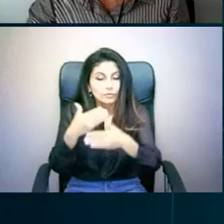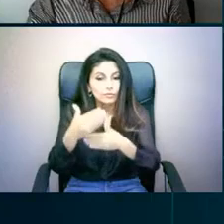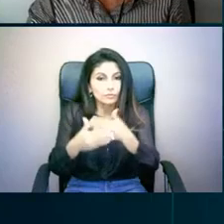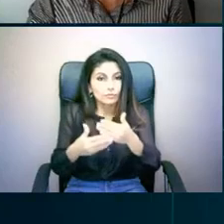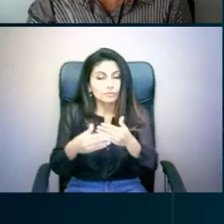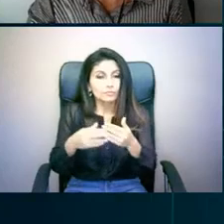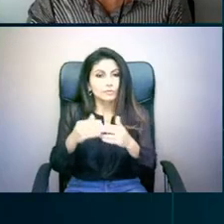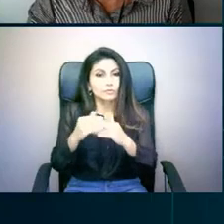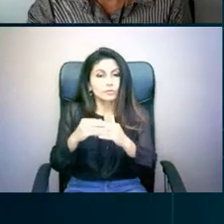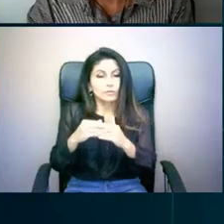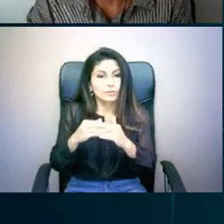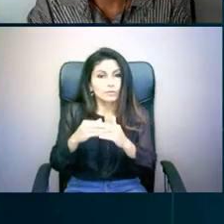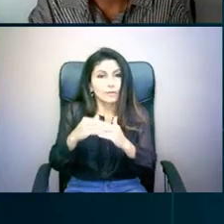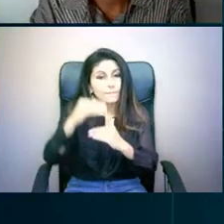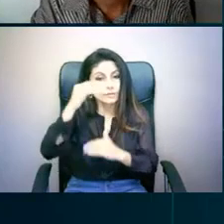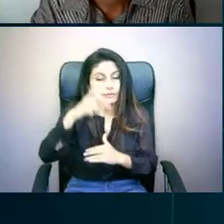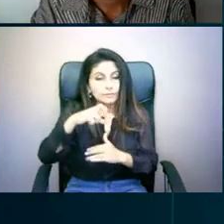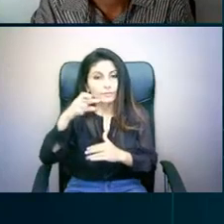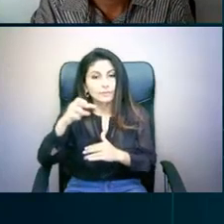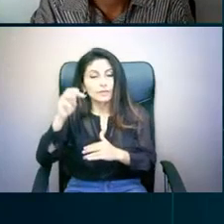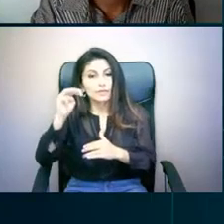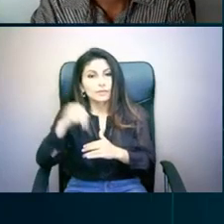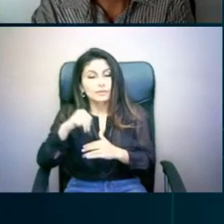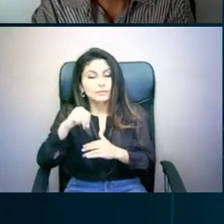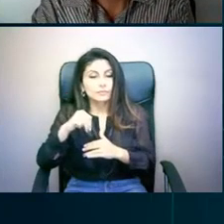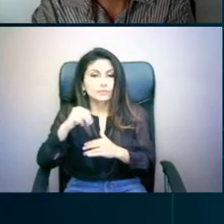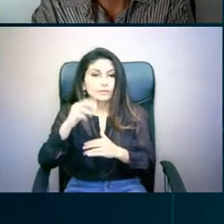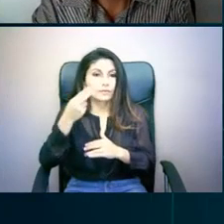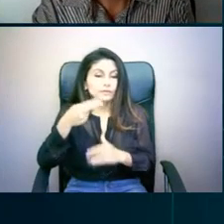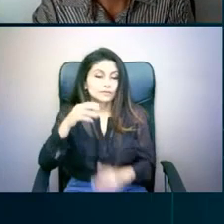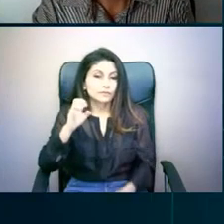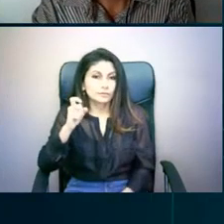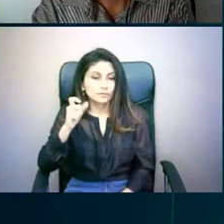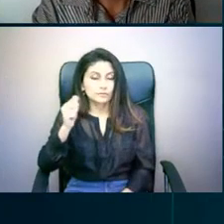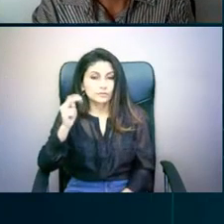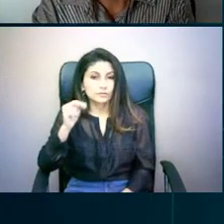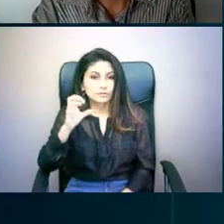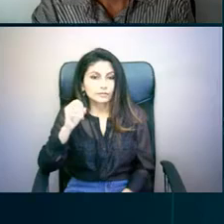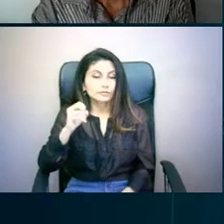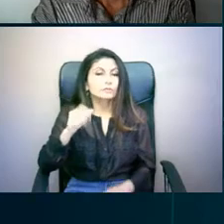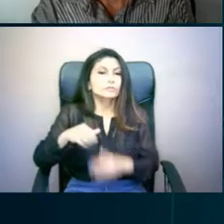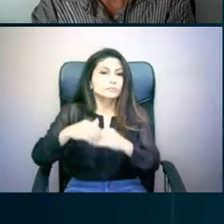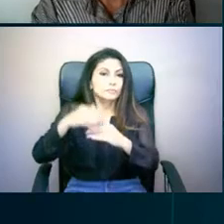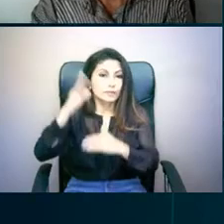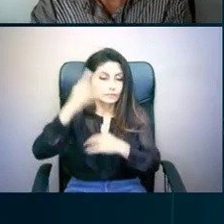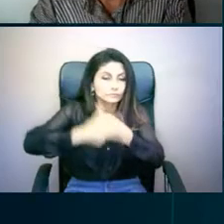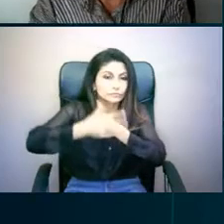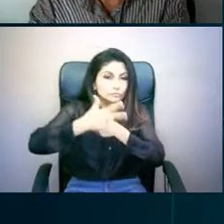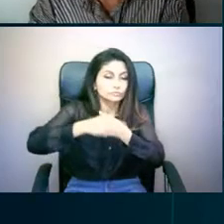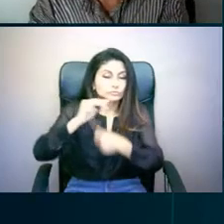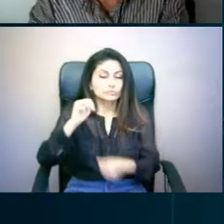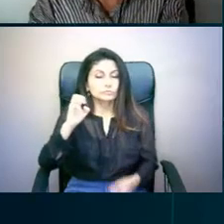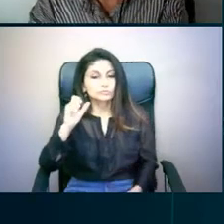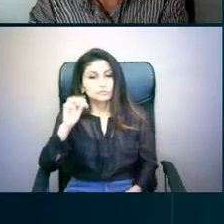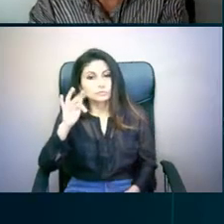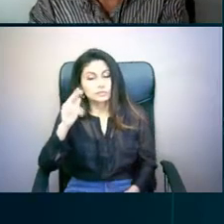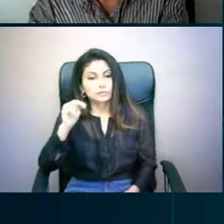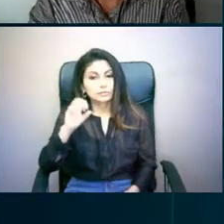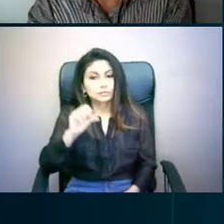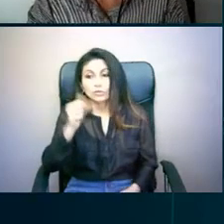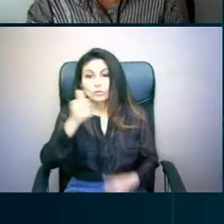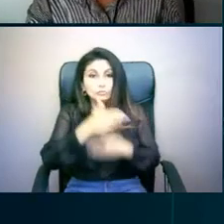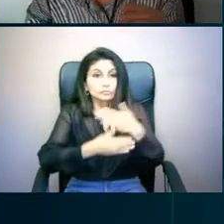hexano, está presentando mayor producción de metano que el otro que no pasó por ese